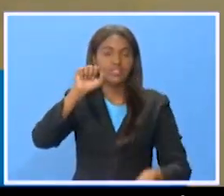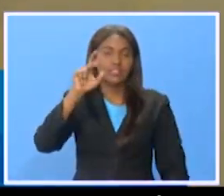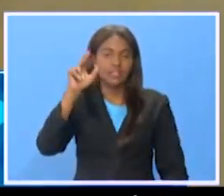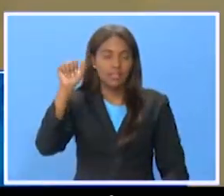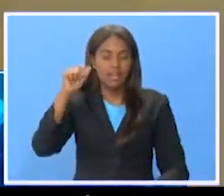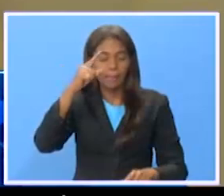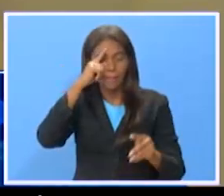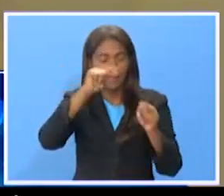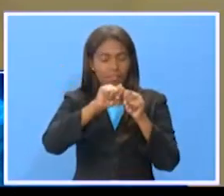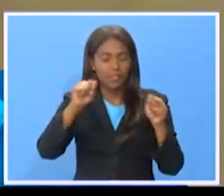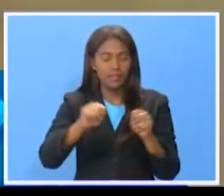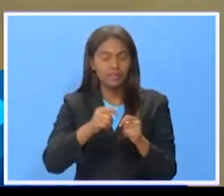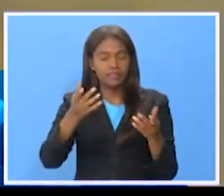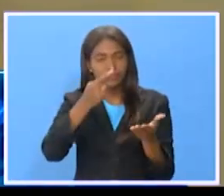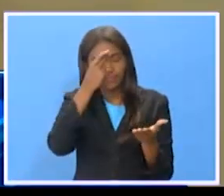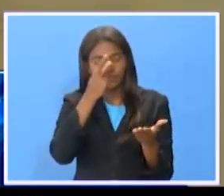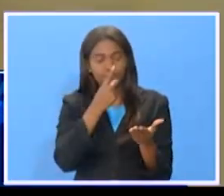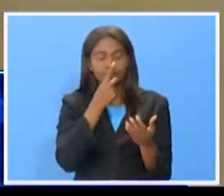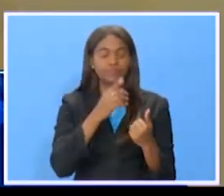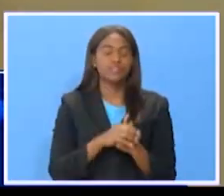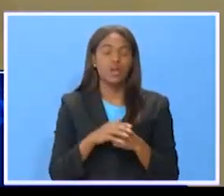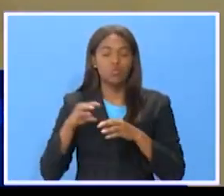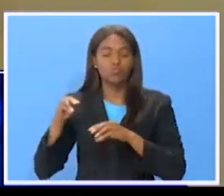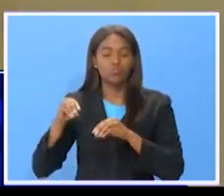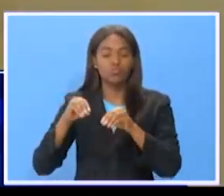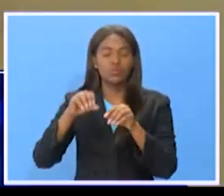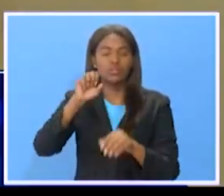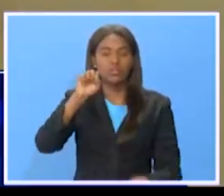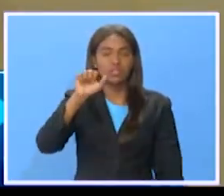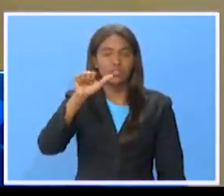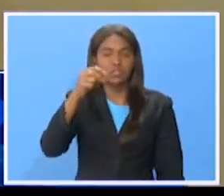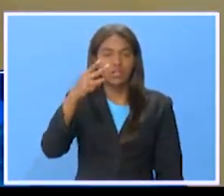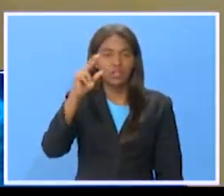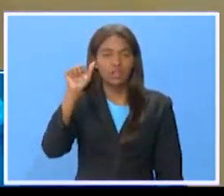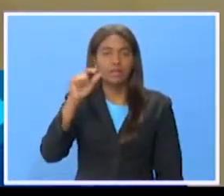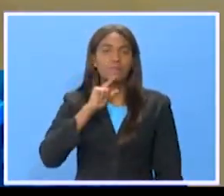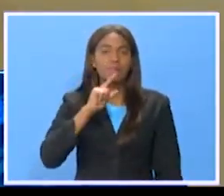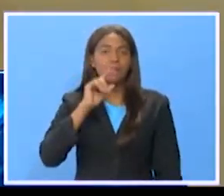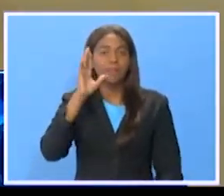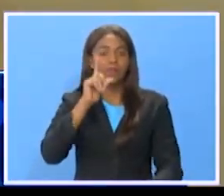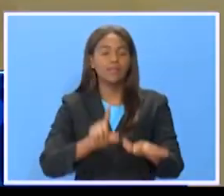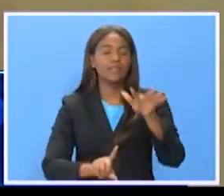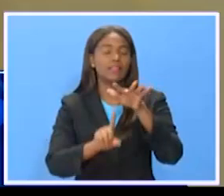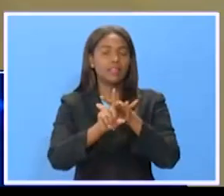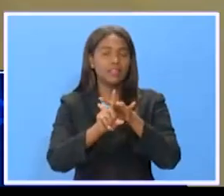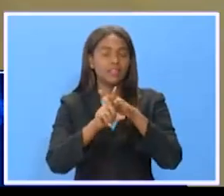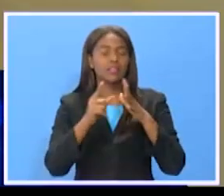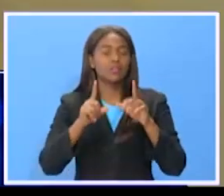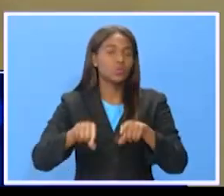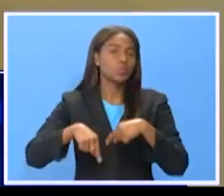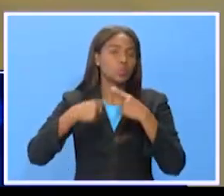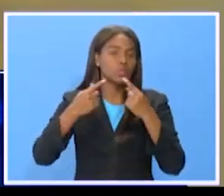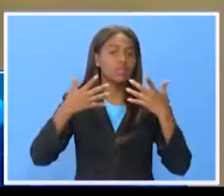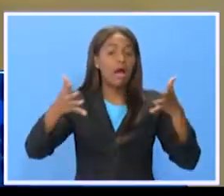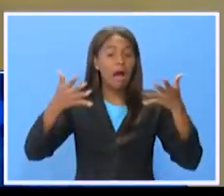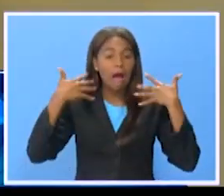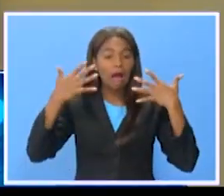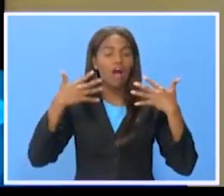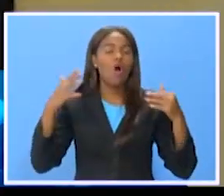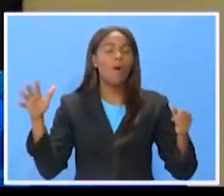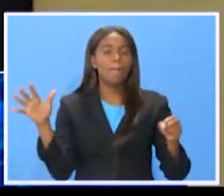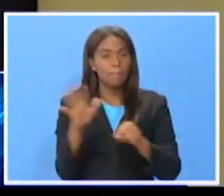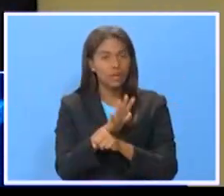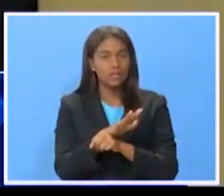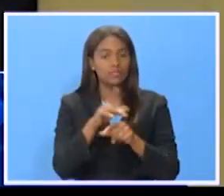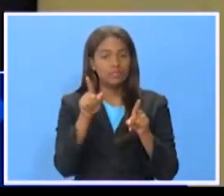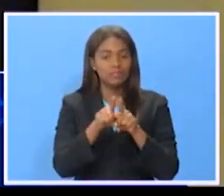parte del país. El polvo del Sahara realmente estará presente durante el verano completo,